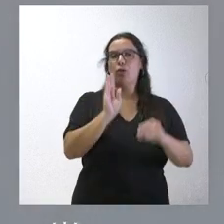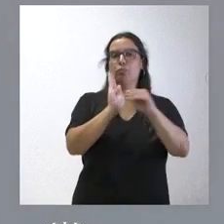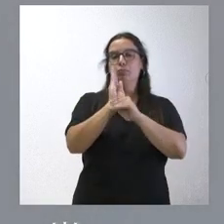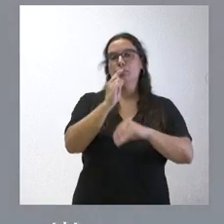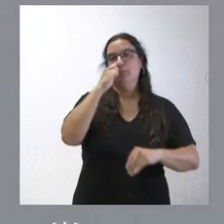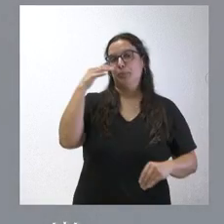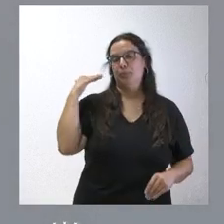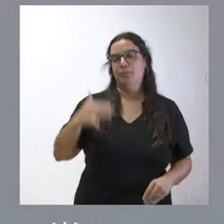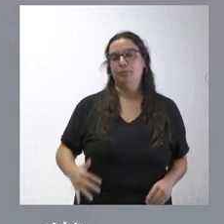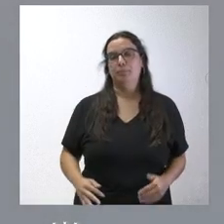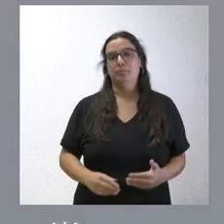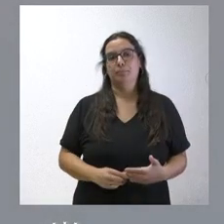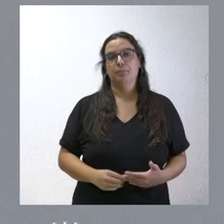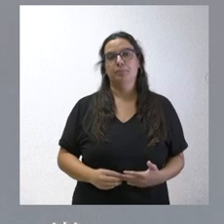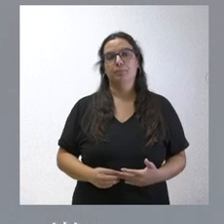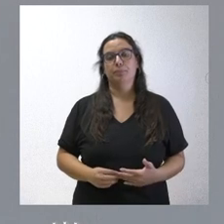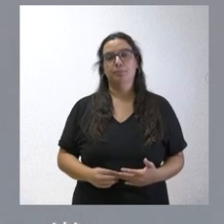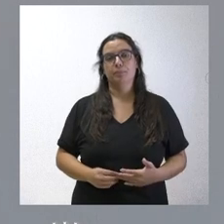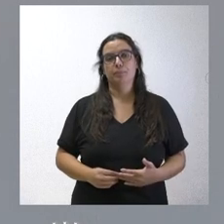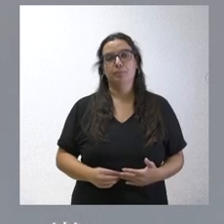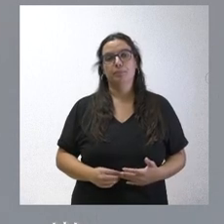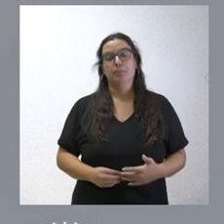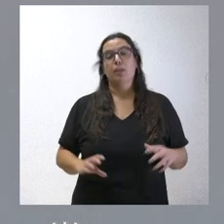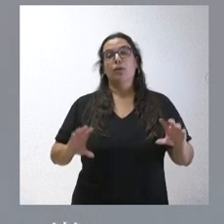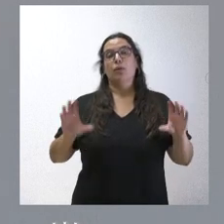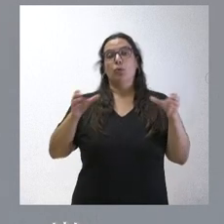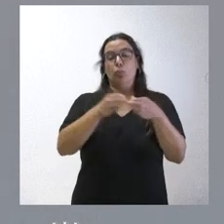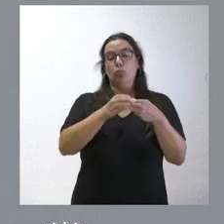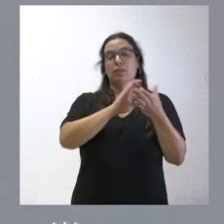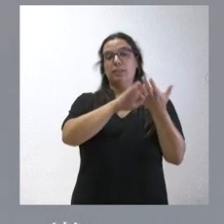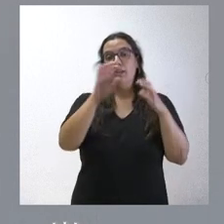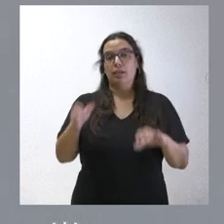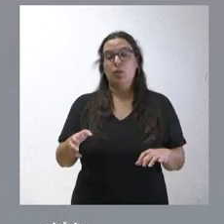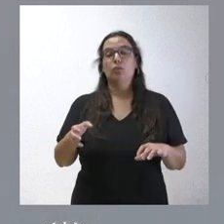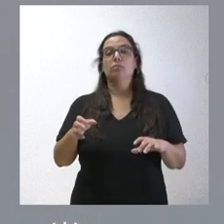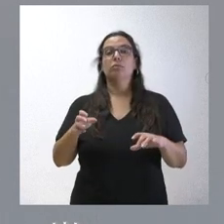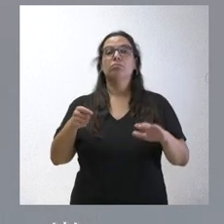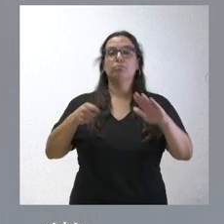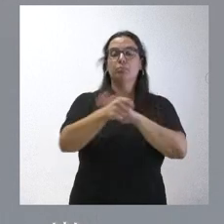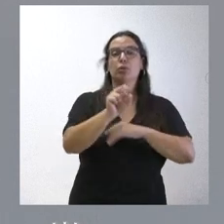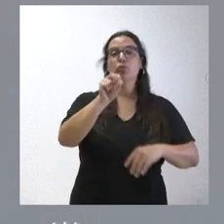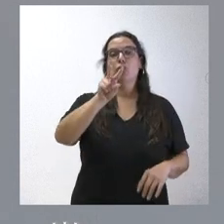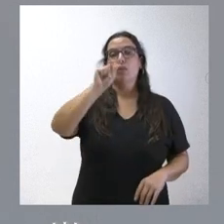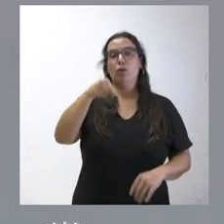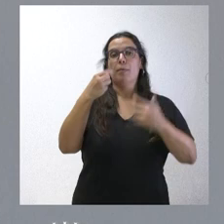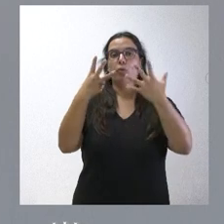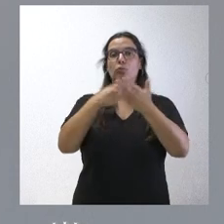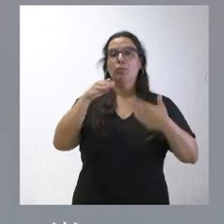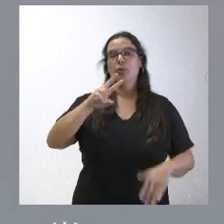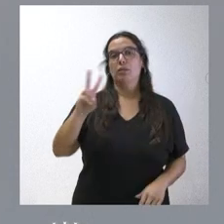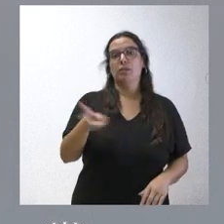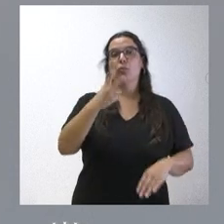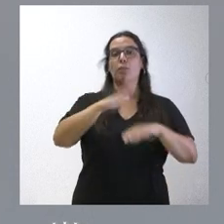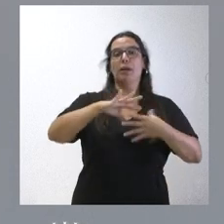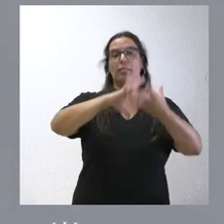otros ejercicios la junta invierte 12,8 millones de euros en la